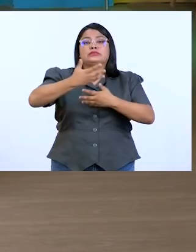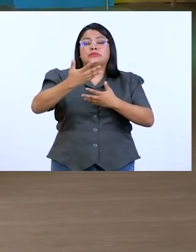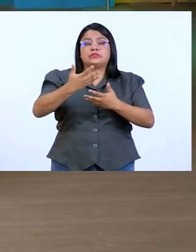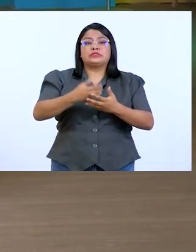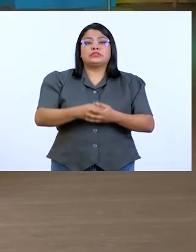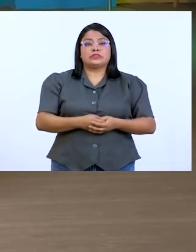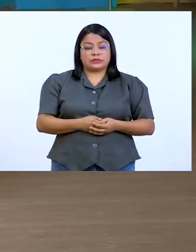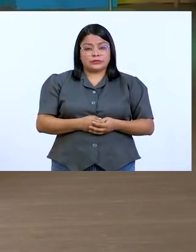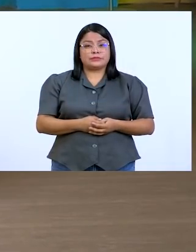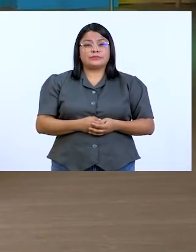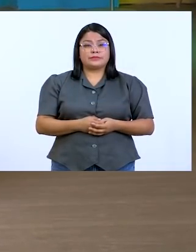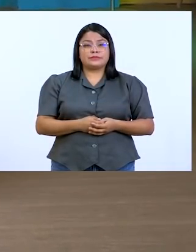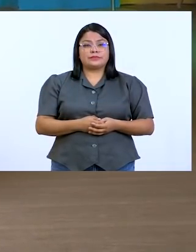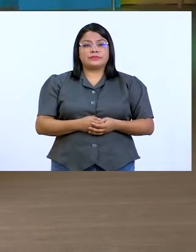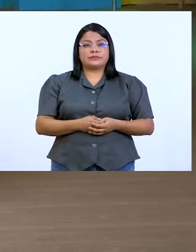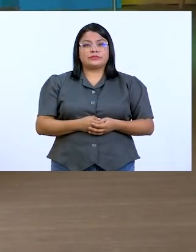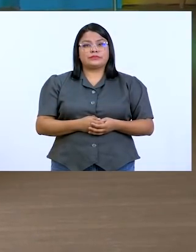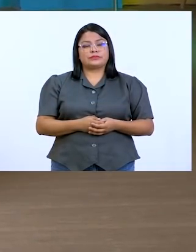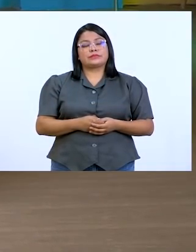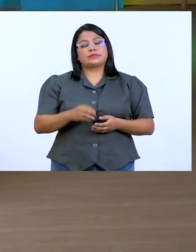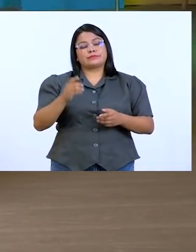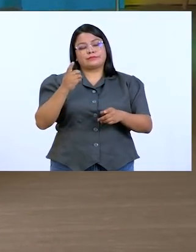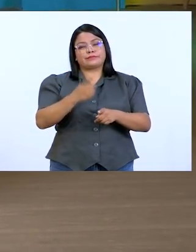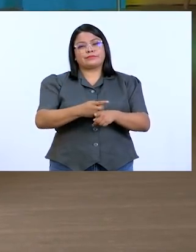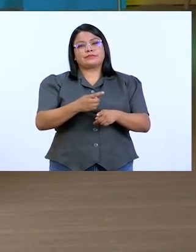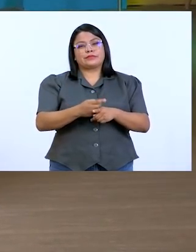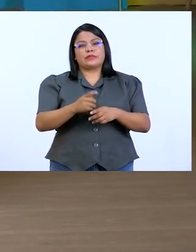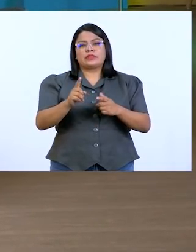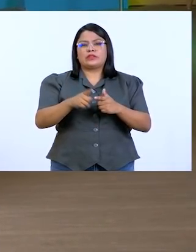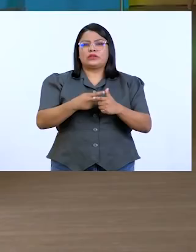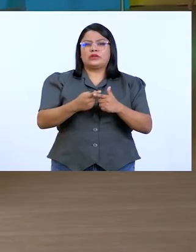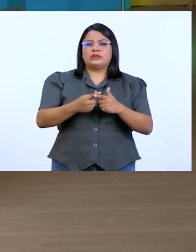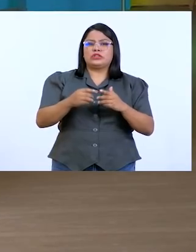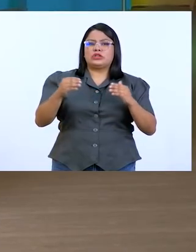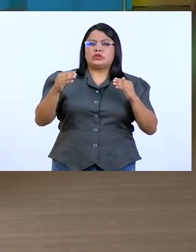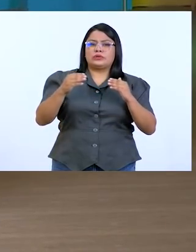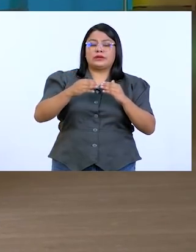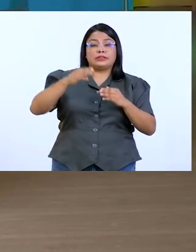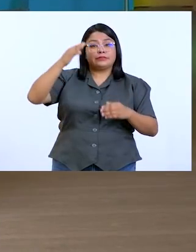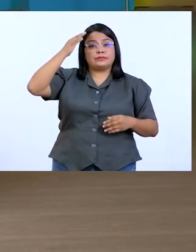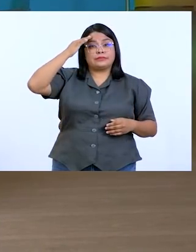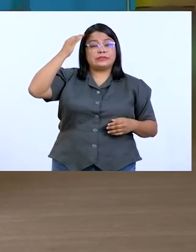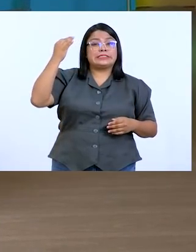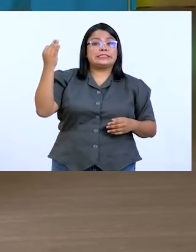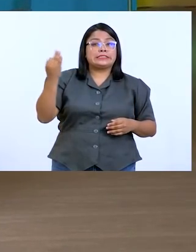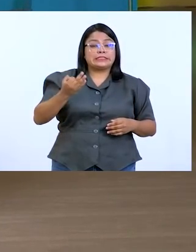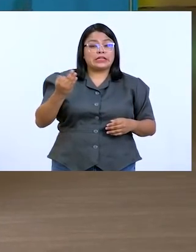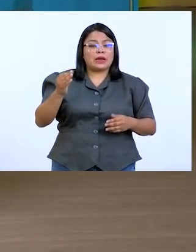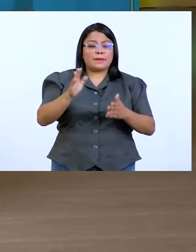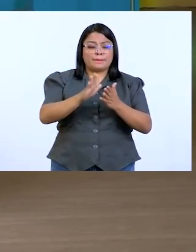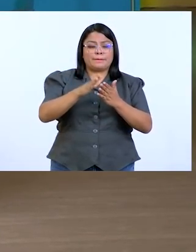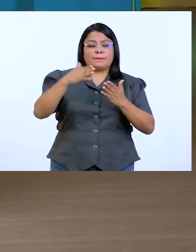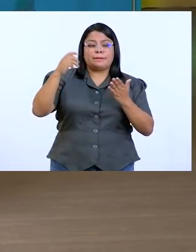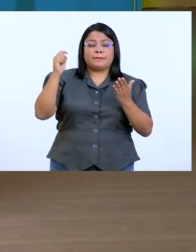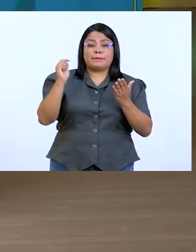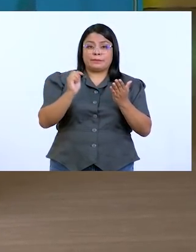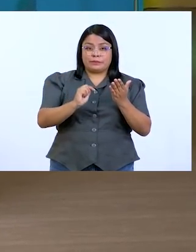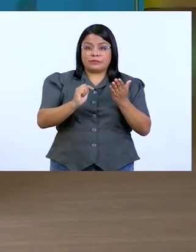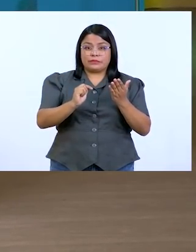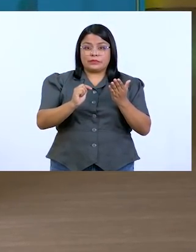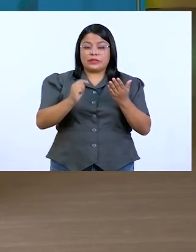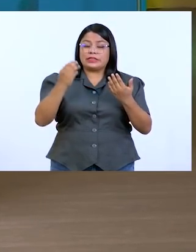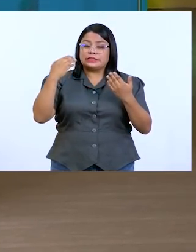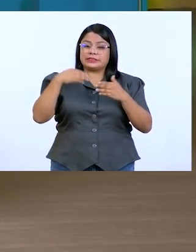expresión oral y la comprensión oral. Así es, y con respecto a eso también tenemos que tomar en cuenta que al momento de